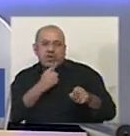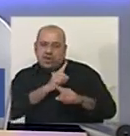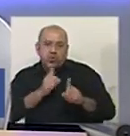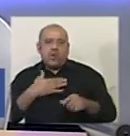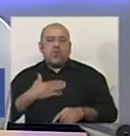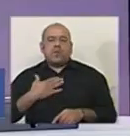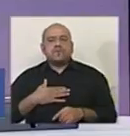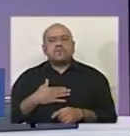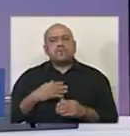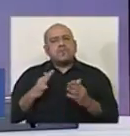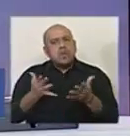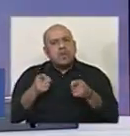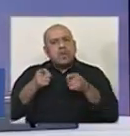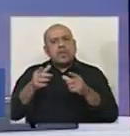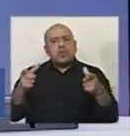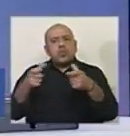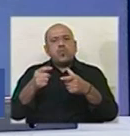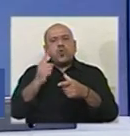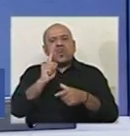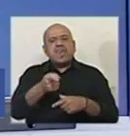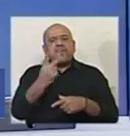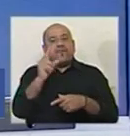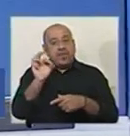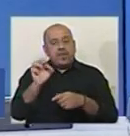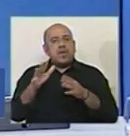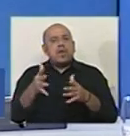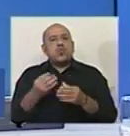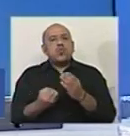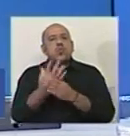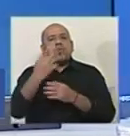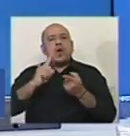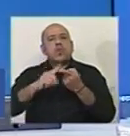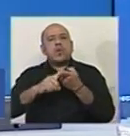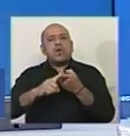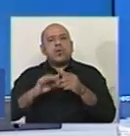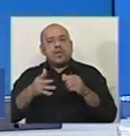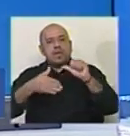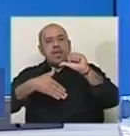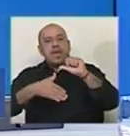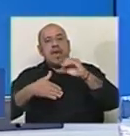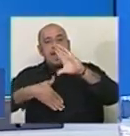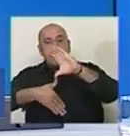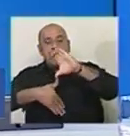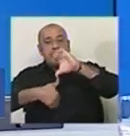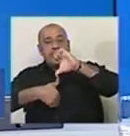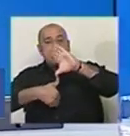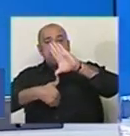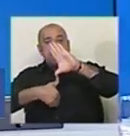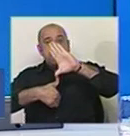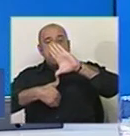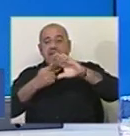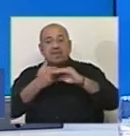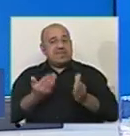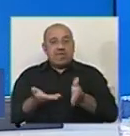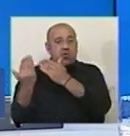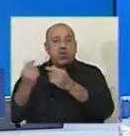los resultados que dejó esta cumbre del G20 fue un nuevo acuerdo comercial en América del Norte. Cuando Trump asumió, volteó el NAFTA